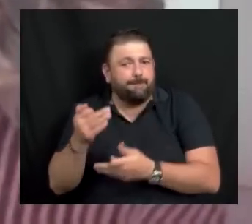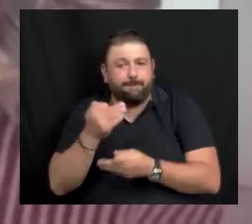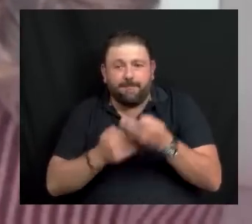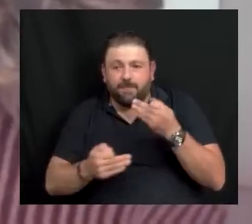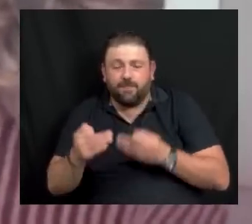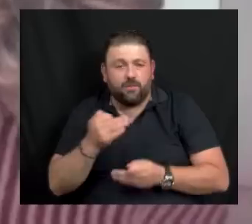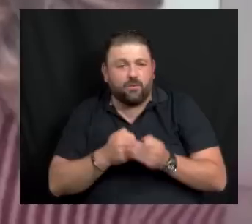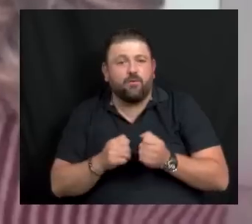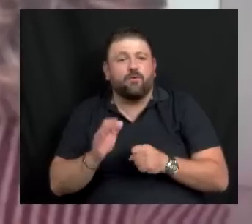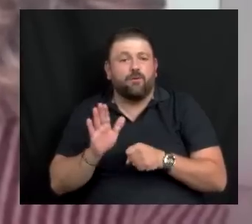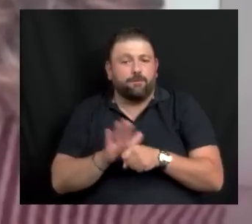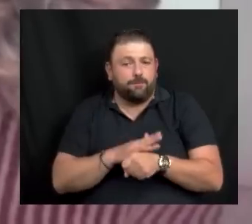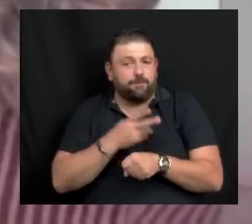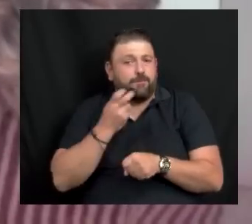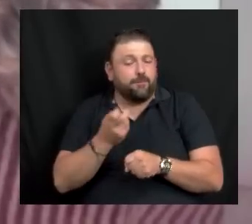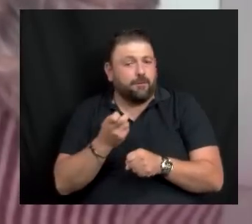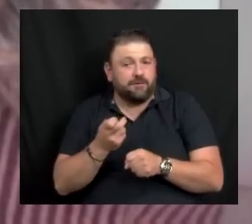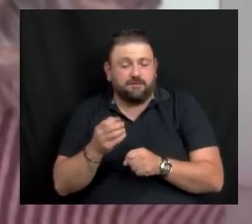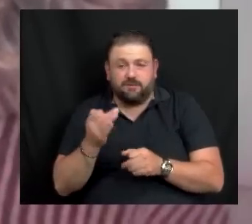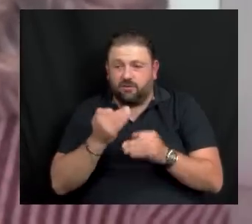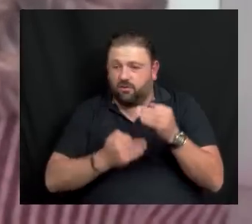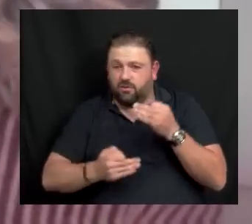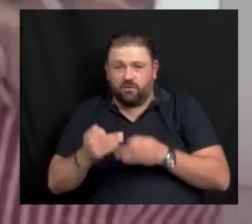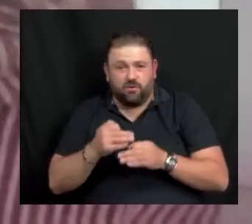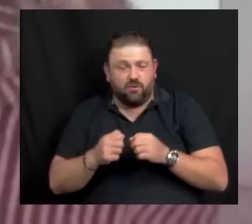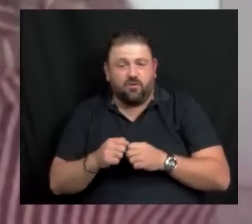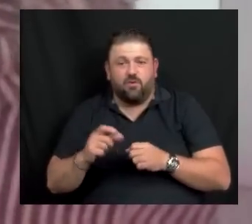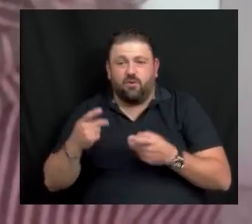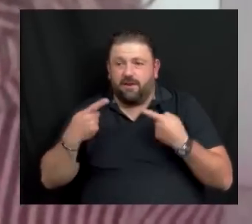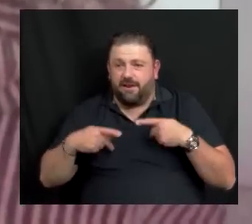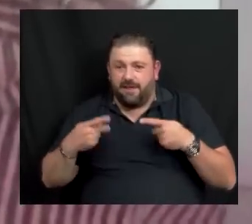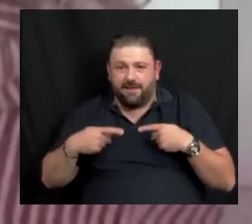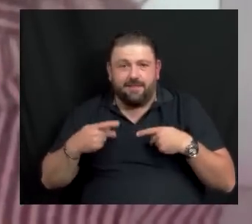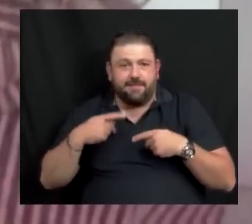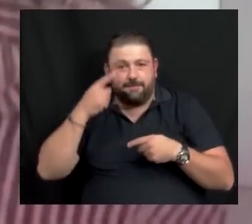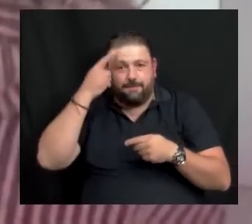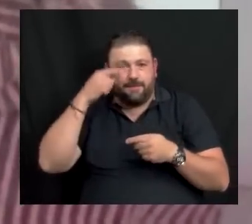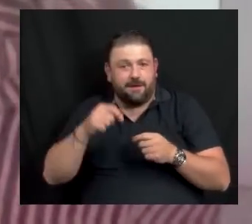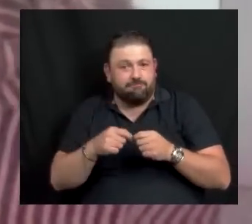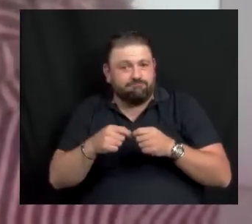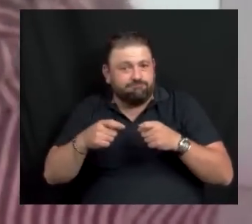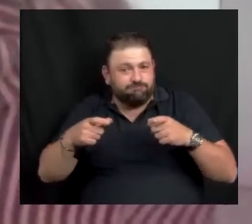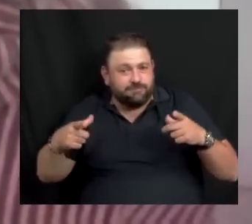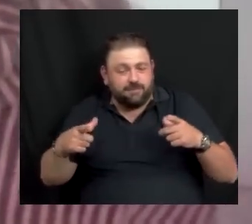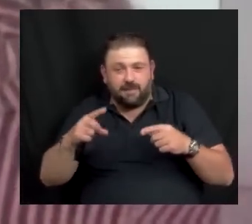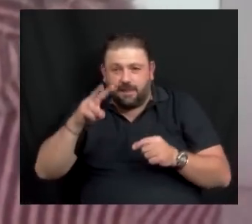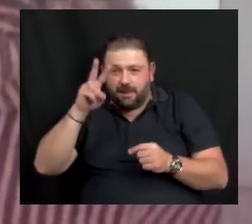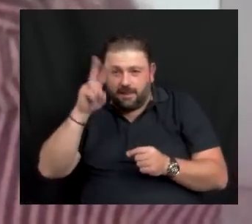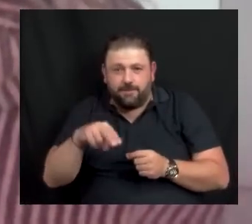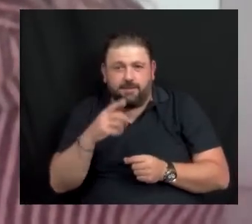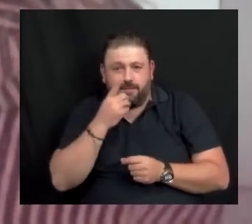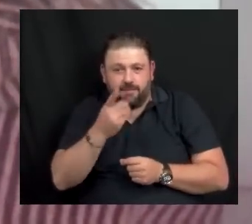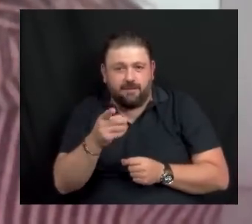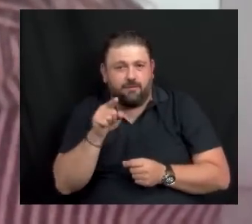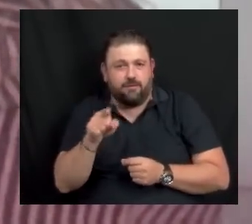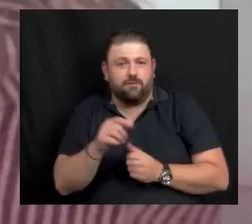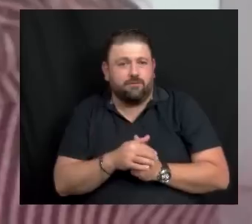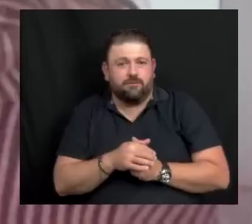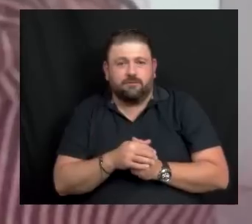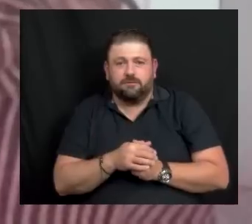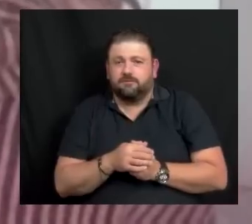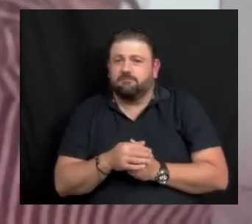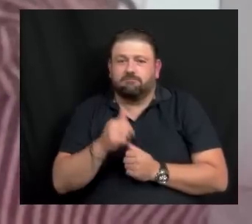de ahí, con todo ese ejército de gente emocionada para crecer, y te lo digo a ti, que vas